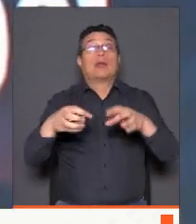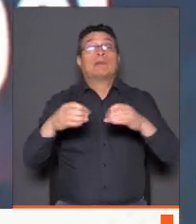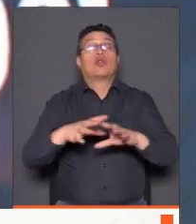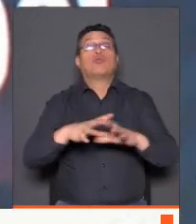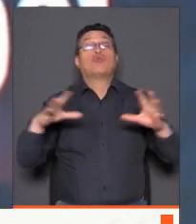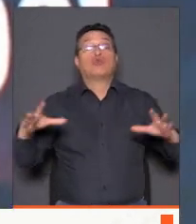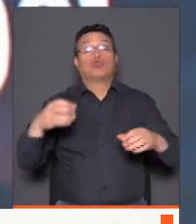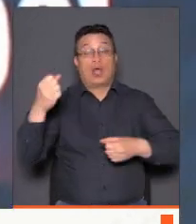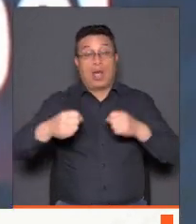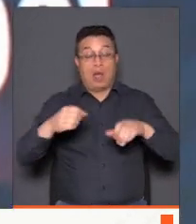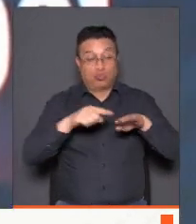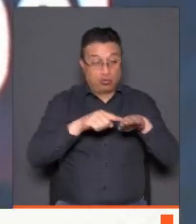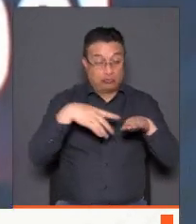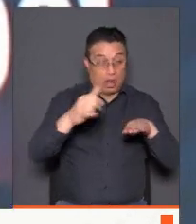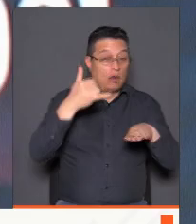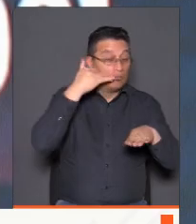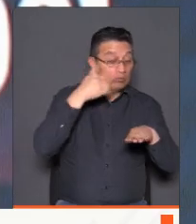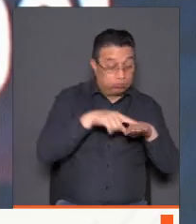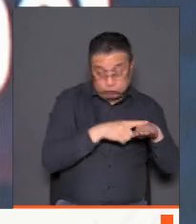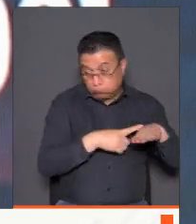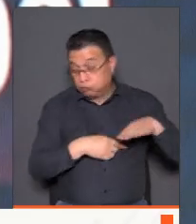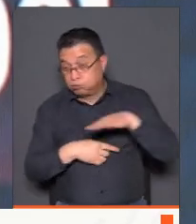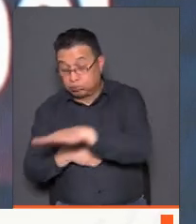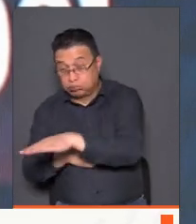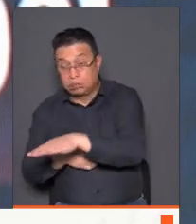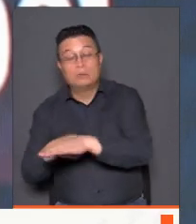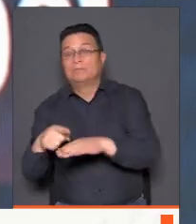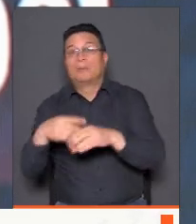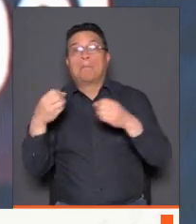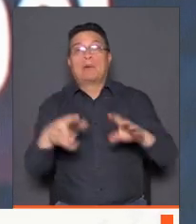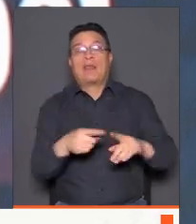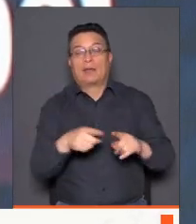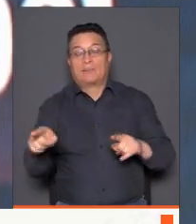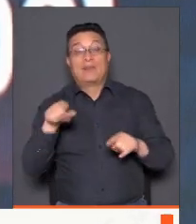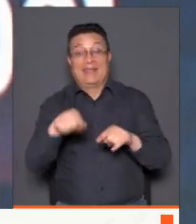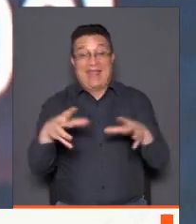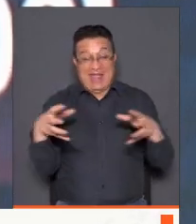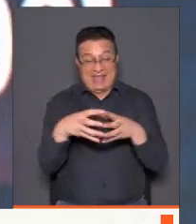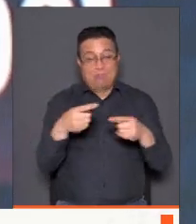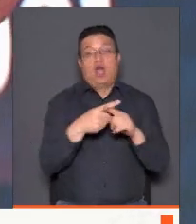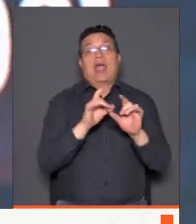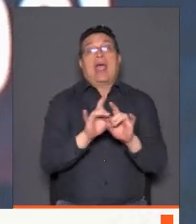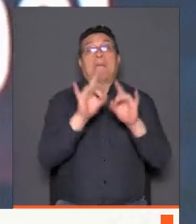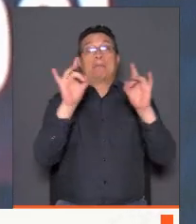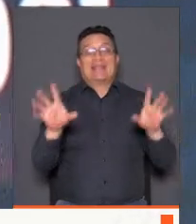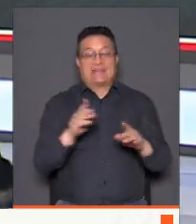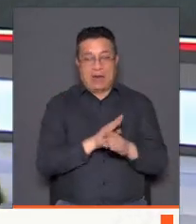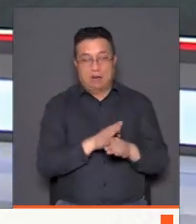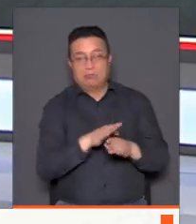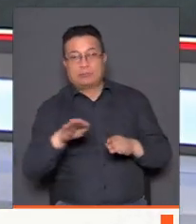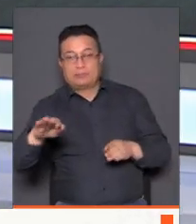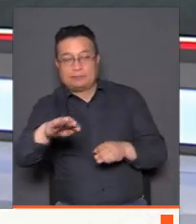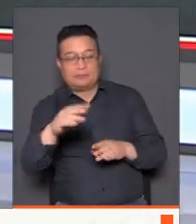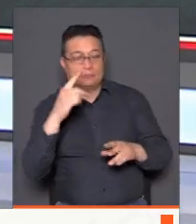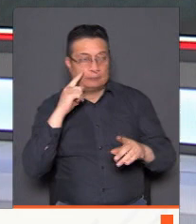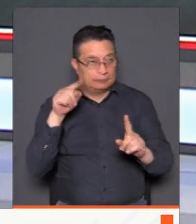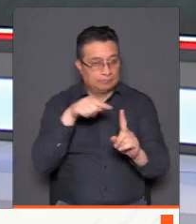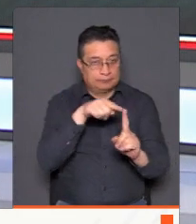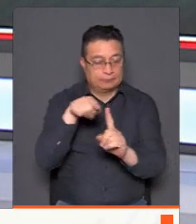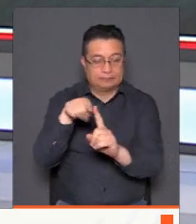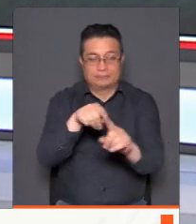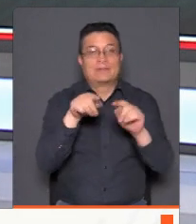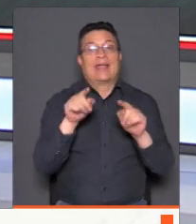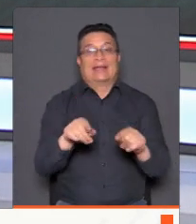una vez que ya fue a tomar la denuncia y todo, perdió de patrullar. Y estos equipos son para eso, para poder prevenir. Ahí está el quiebre. Y este